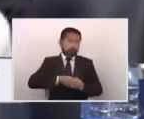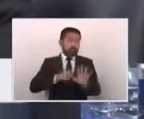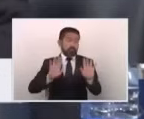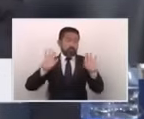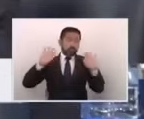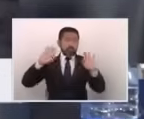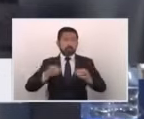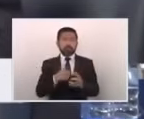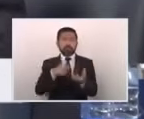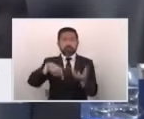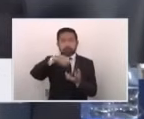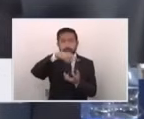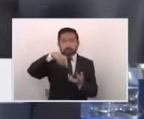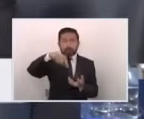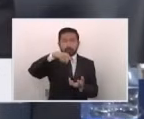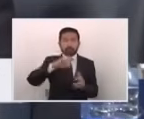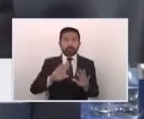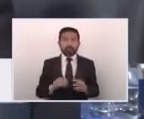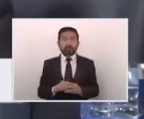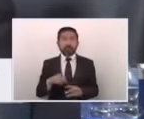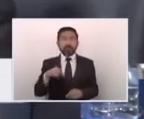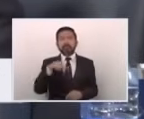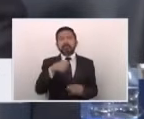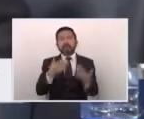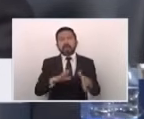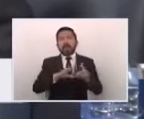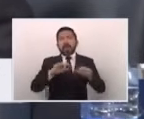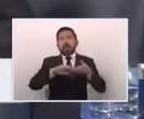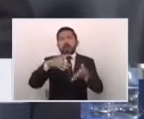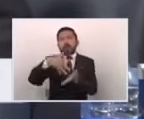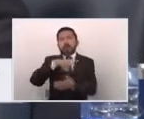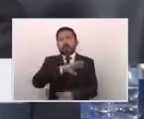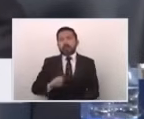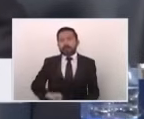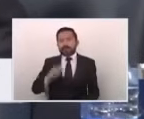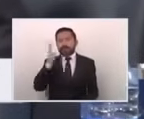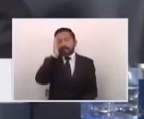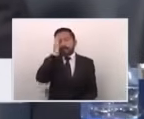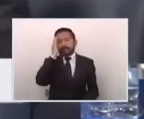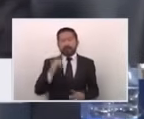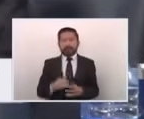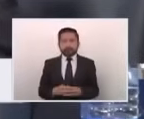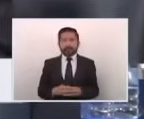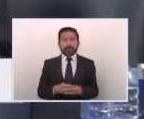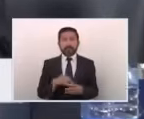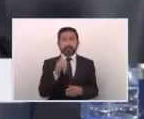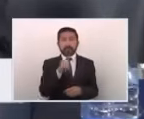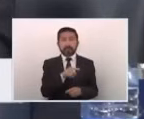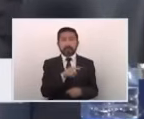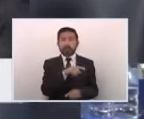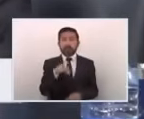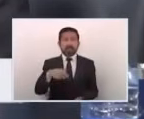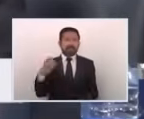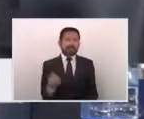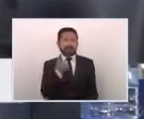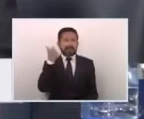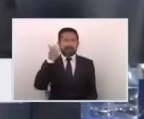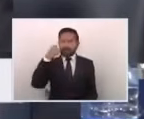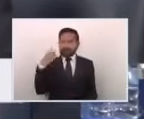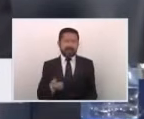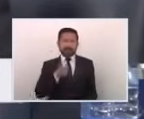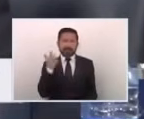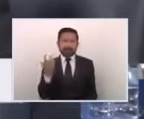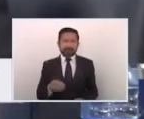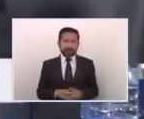etcétera, etcétera, etcétera. Yo creo que este cuento ya el pueblo salvadoreño ya lo conoce. Entonces hacían algo bien chiche, bien fácil